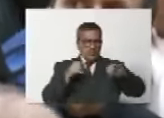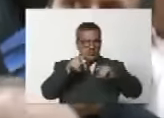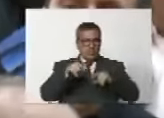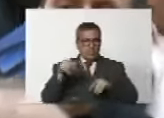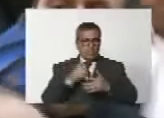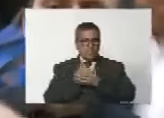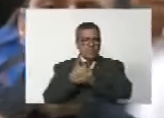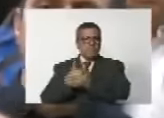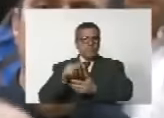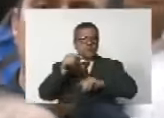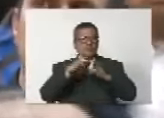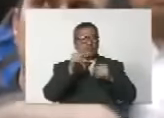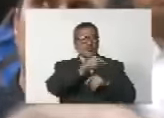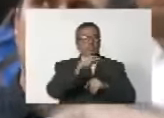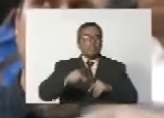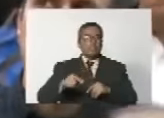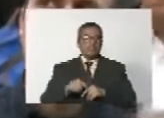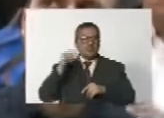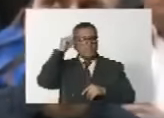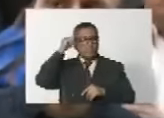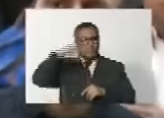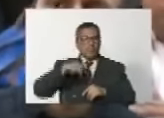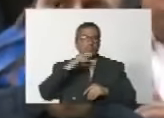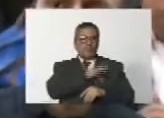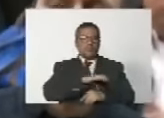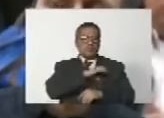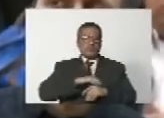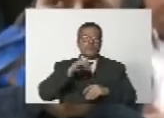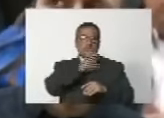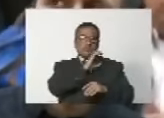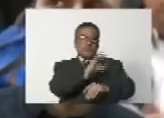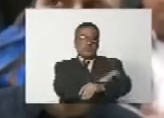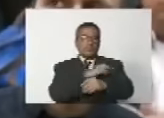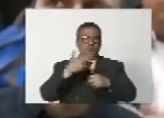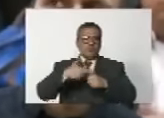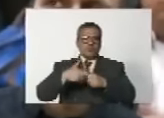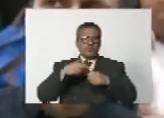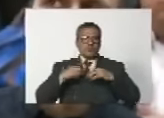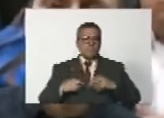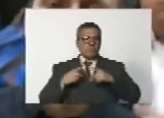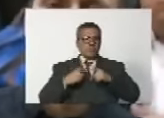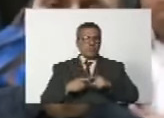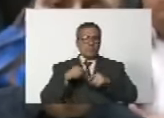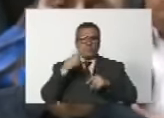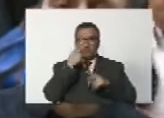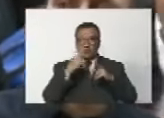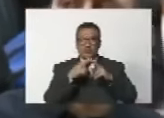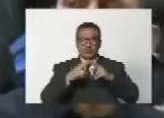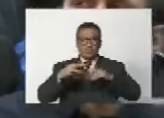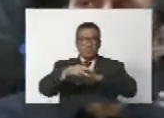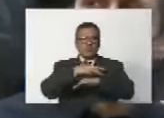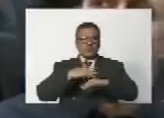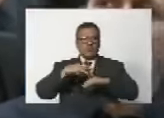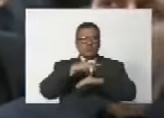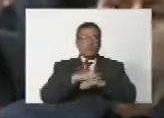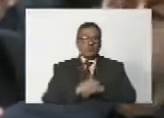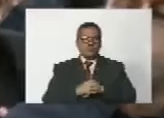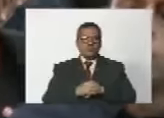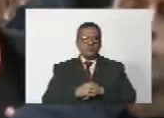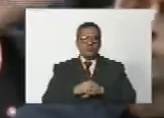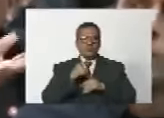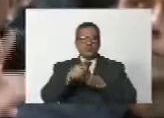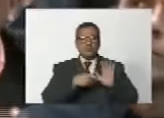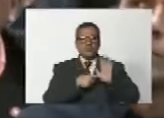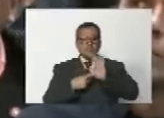en beneficio de la gente. El día de hoy en la Comisión de Energía y Petróleo tuvimos la honorable visita del ministro el cual, bueno,